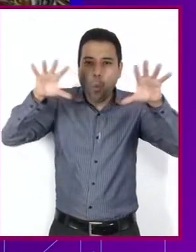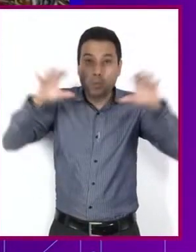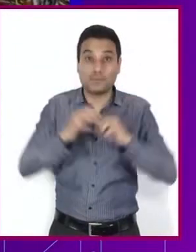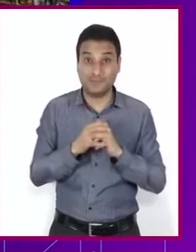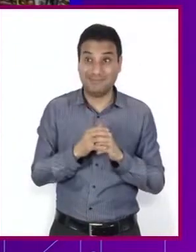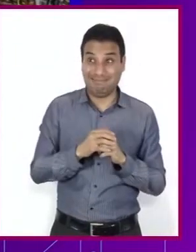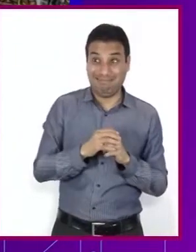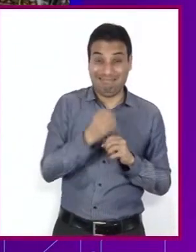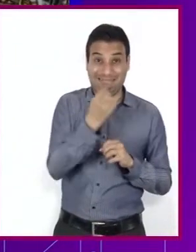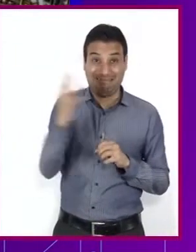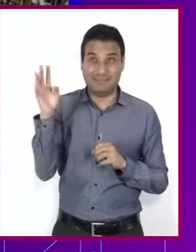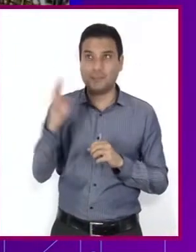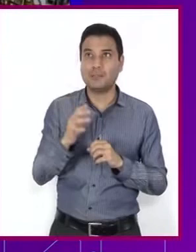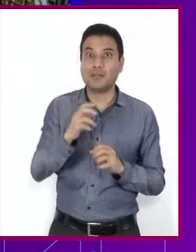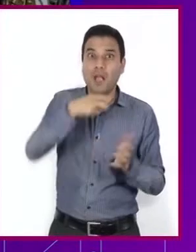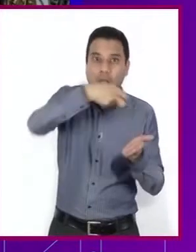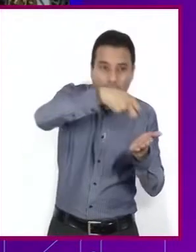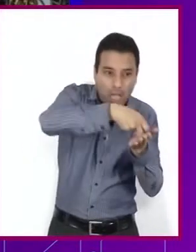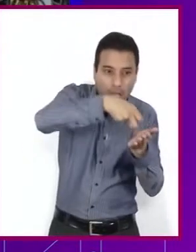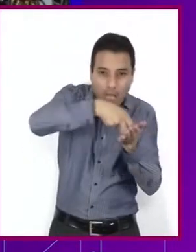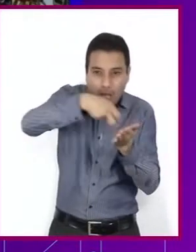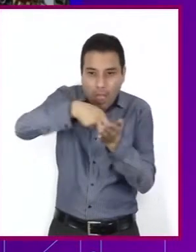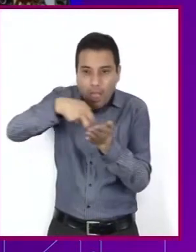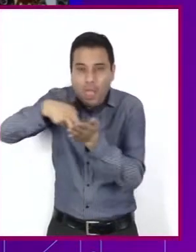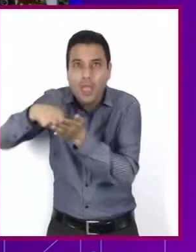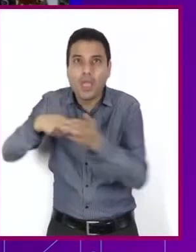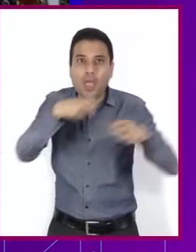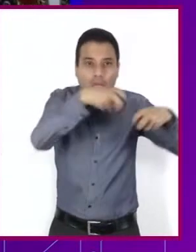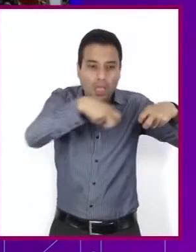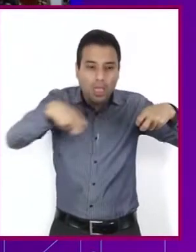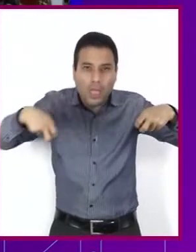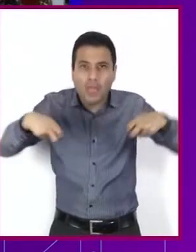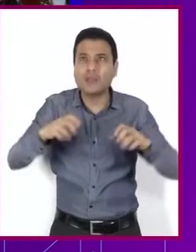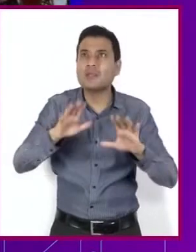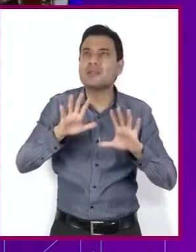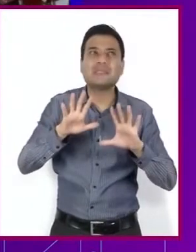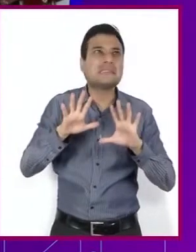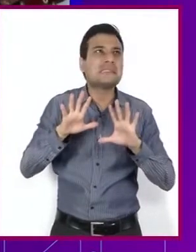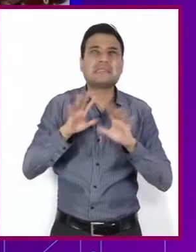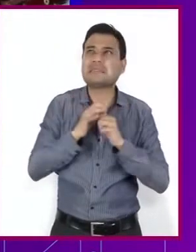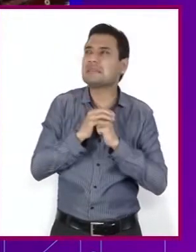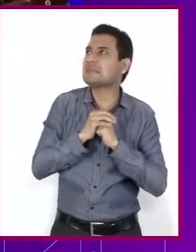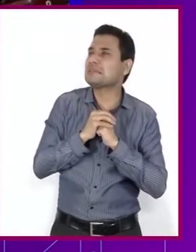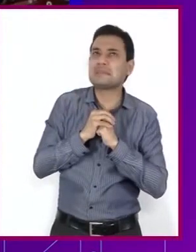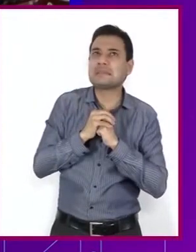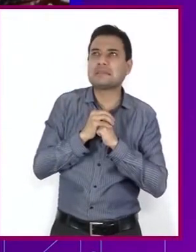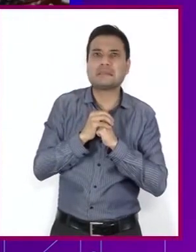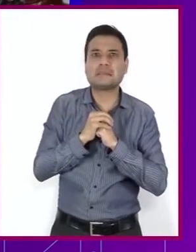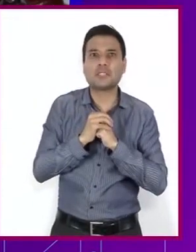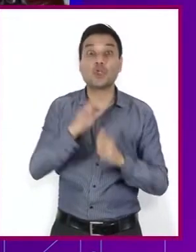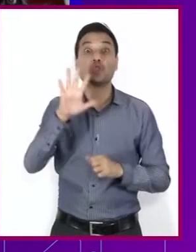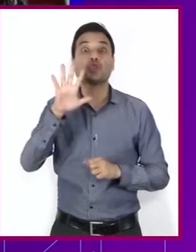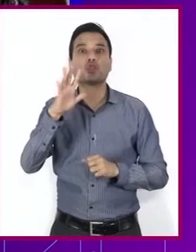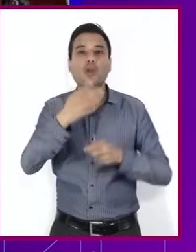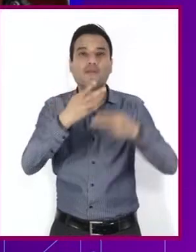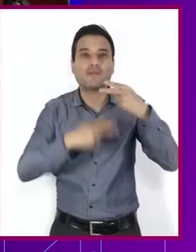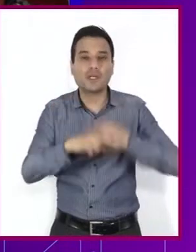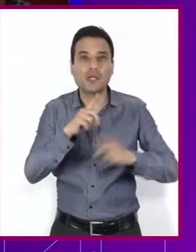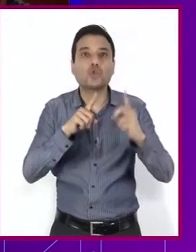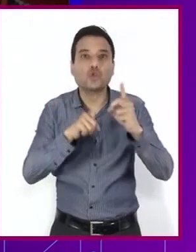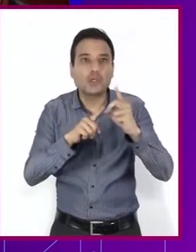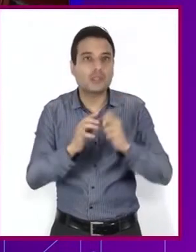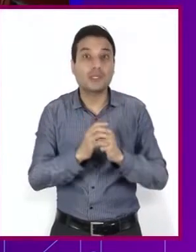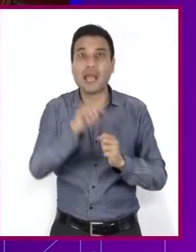rodillas, mirando hacia los 4 rumbos, tratando de adivinar por cuál de ellos saldría el nuevo